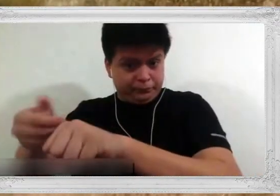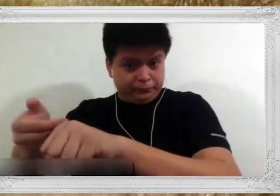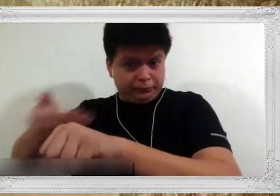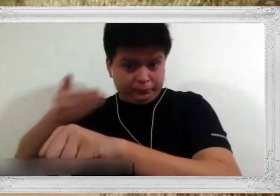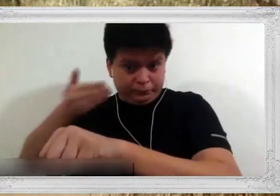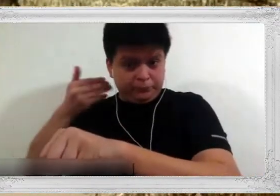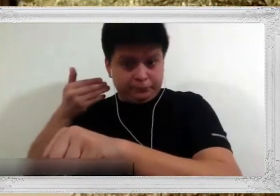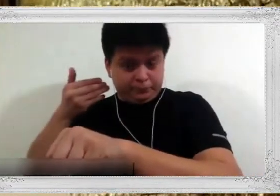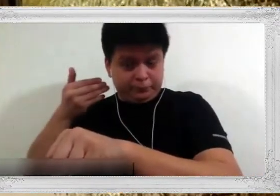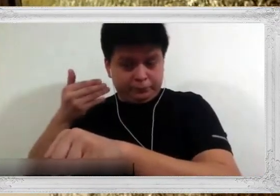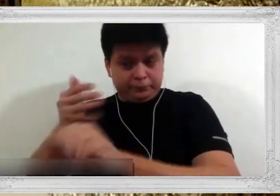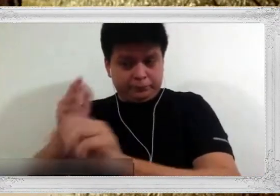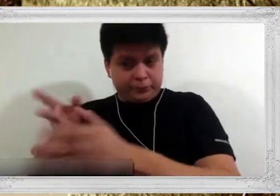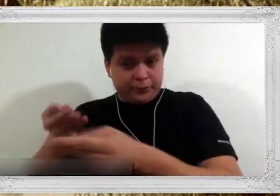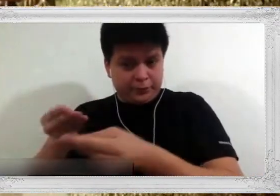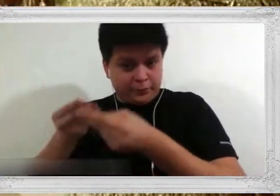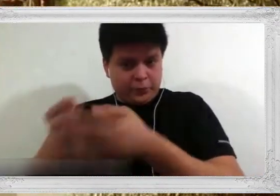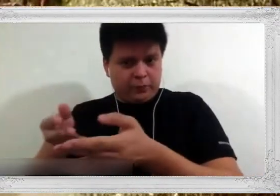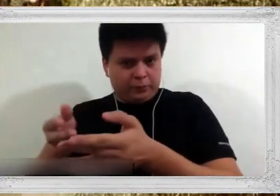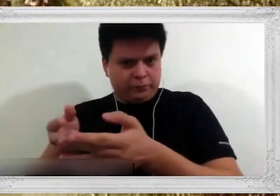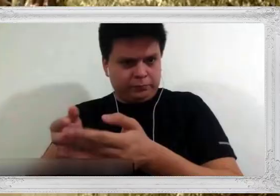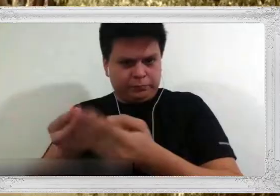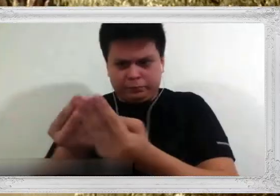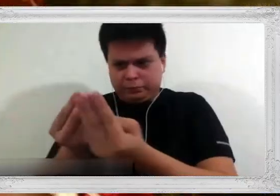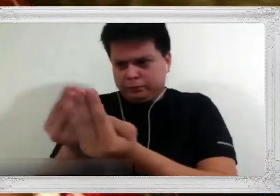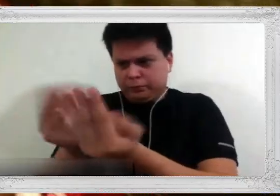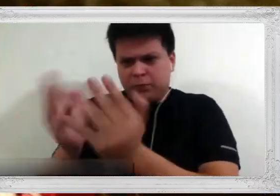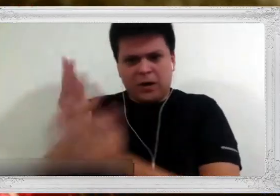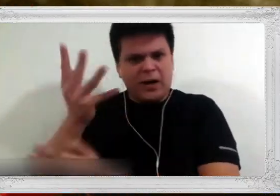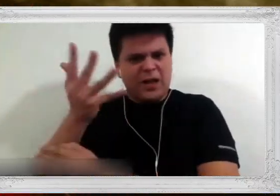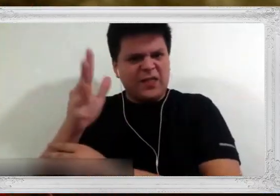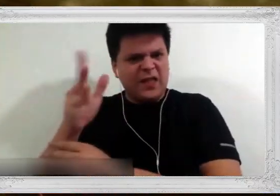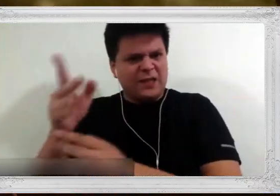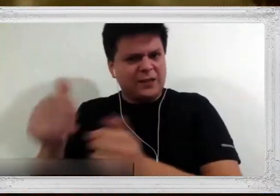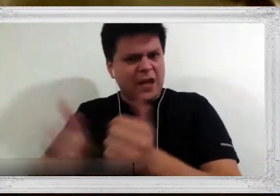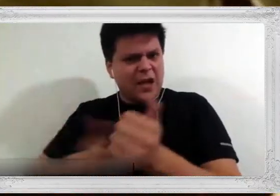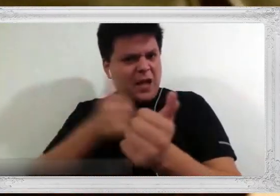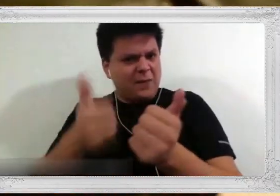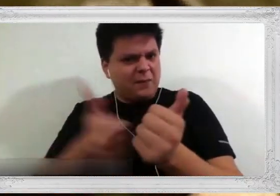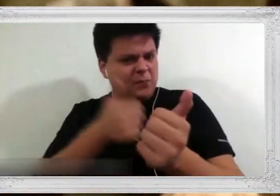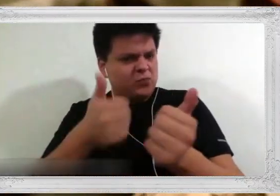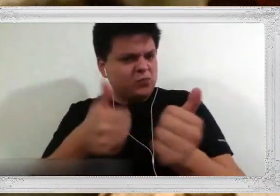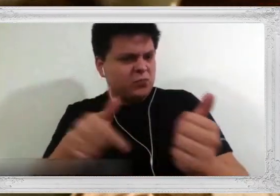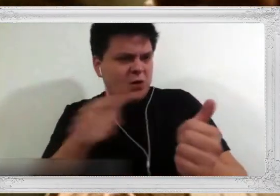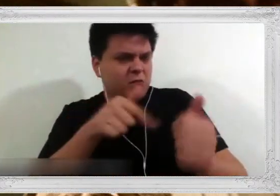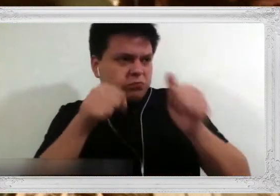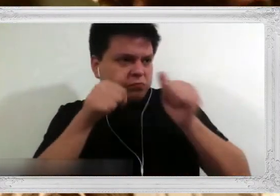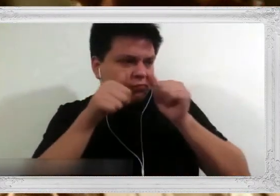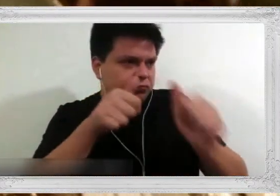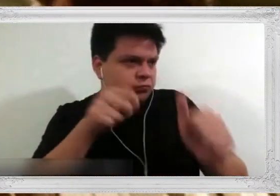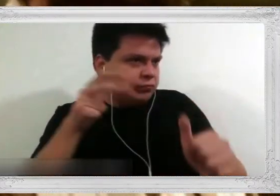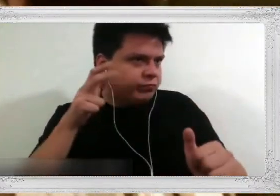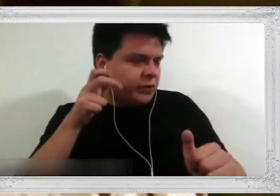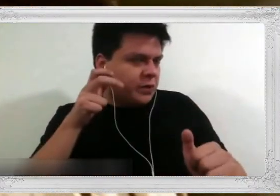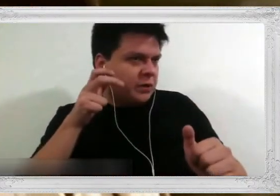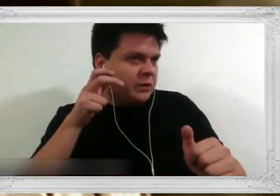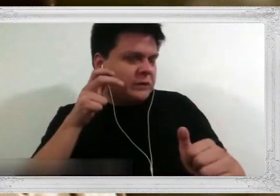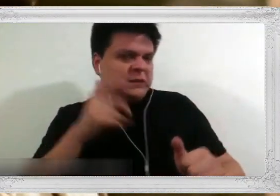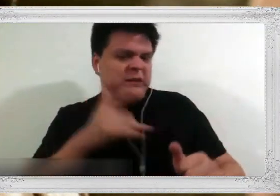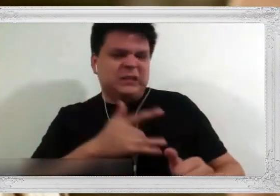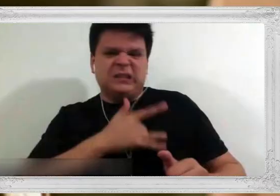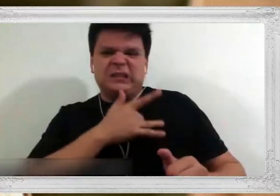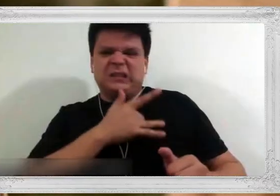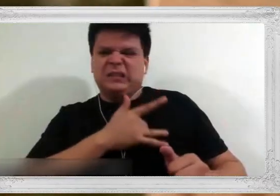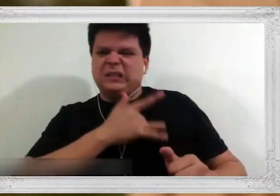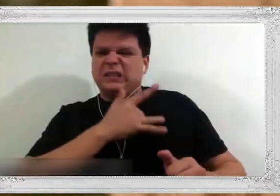Cuando los otros diez apóstoles oyeron esto, se indignaron contra Santiago y Juan. Jesús reunió entonces